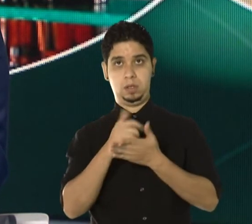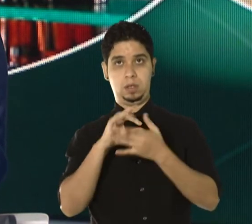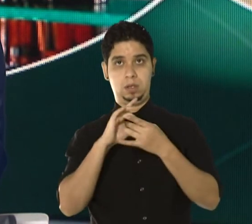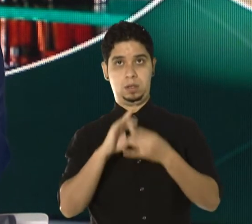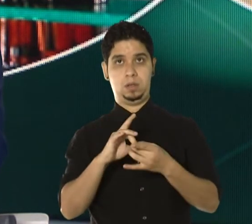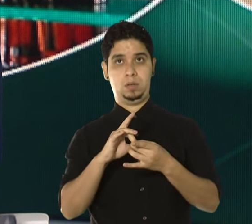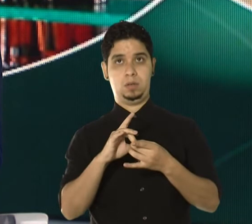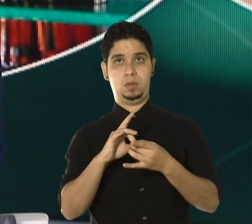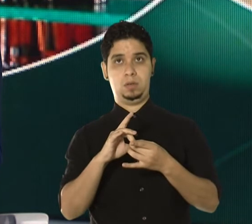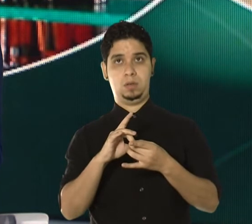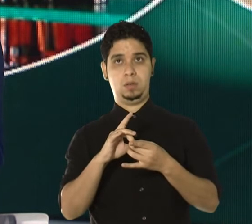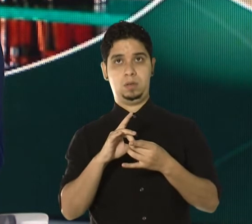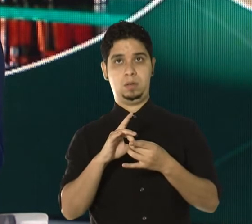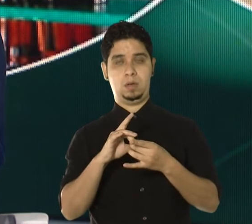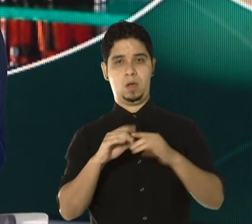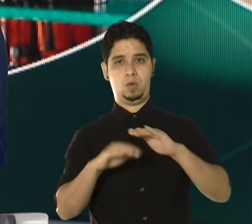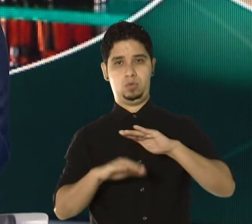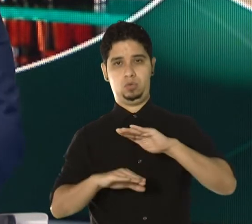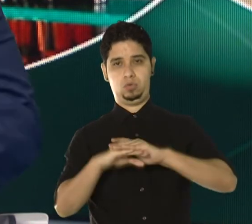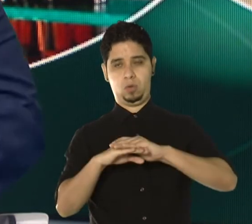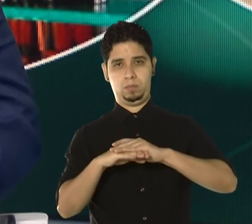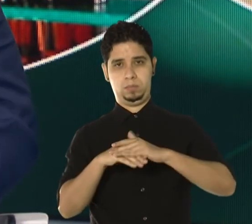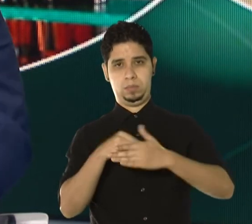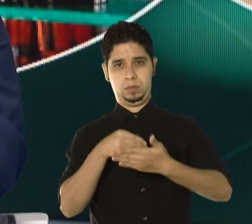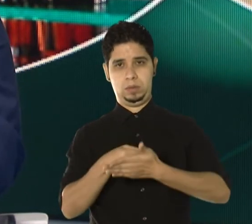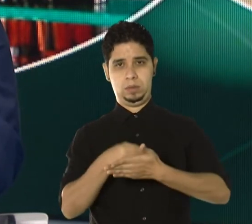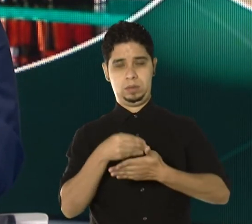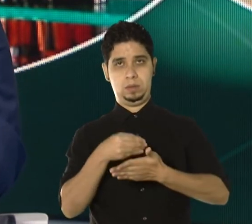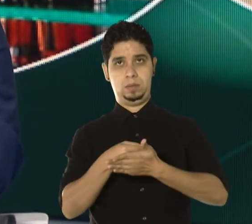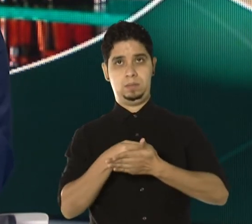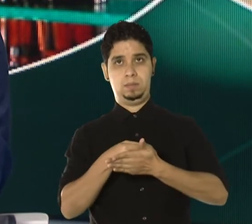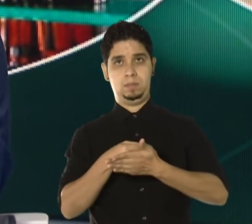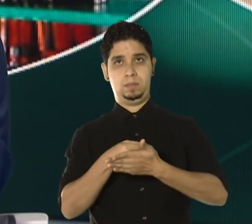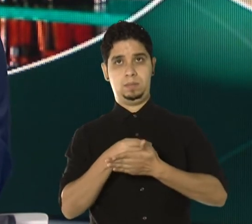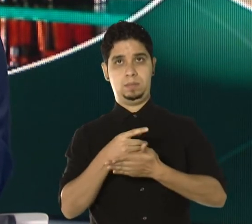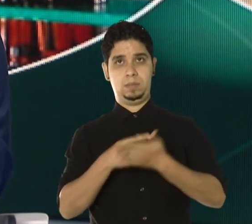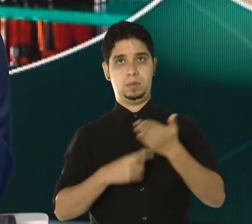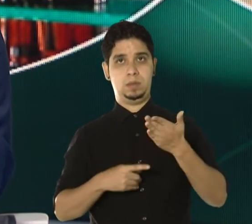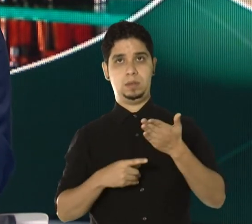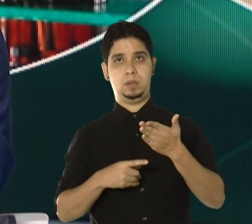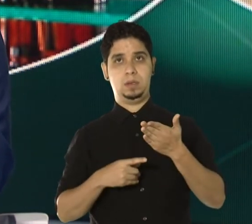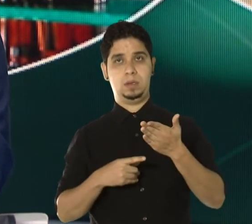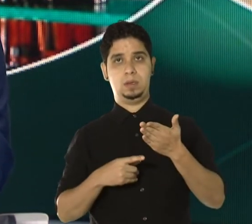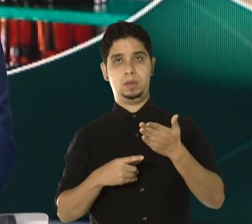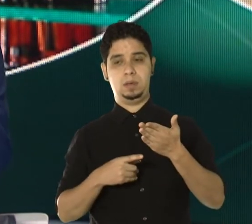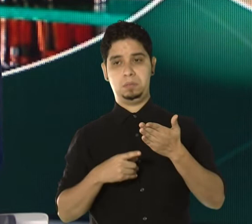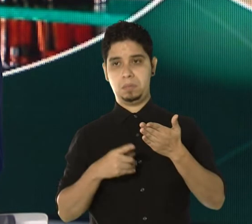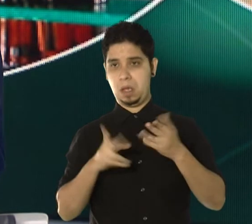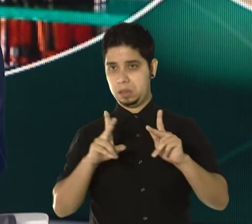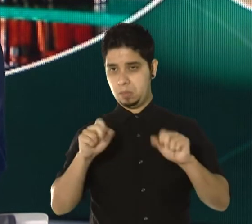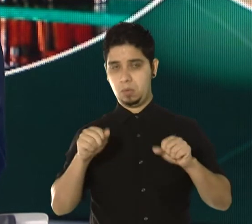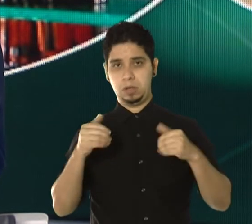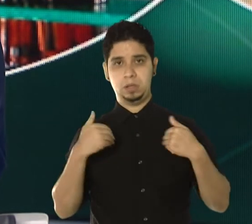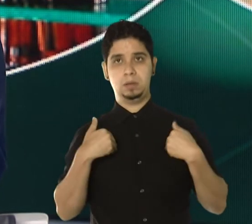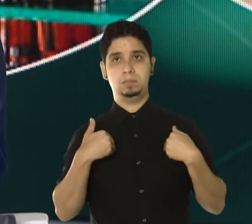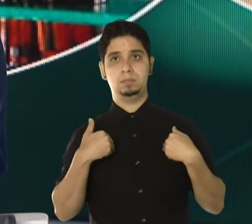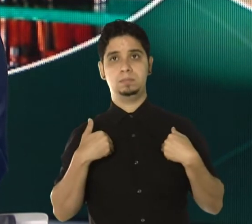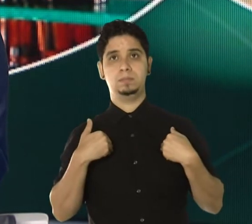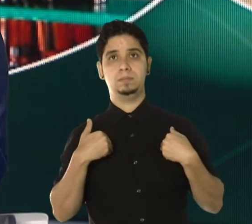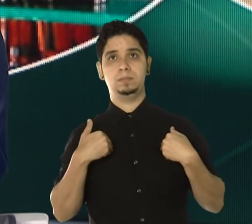sujetas a un ingreso máximo que el hogar puede tener. Y